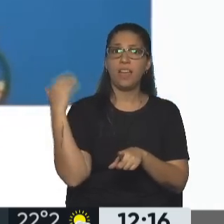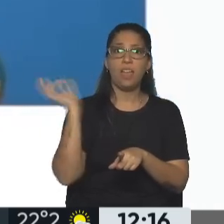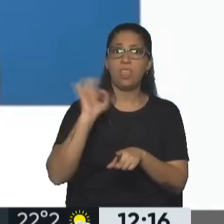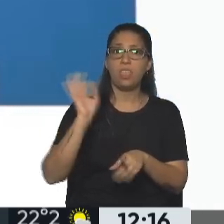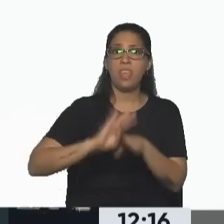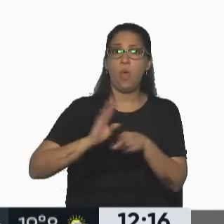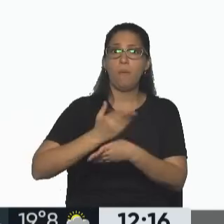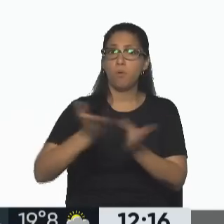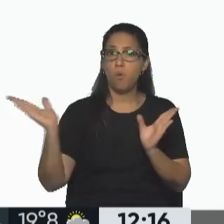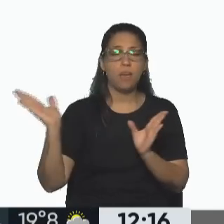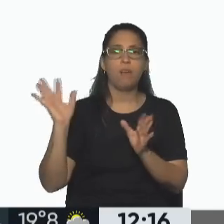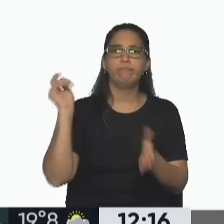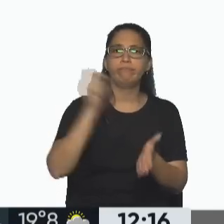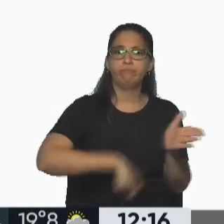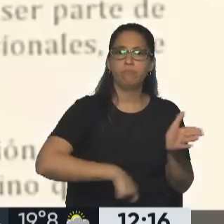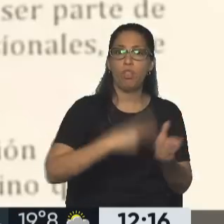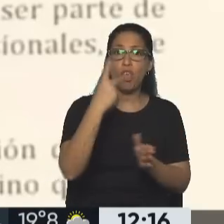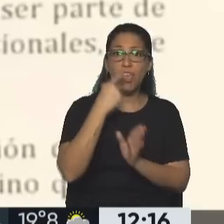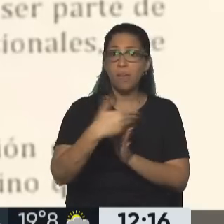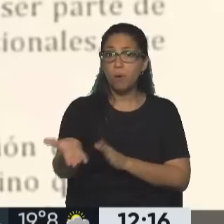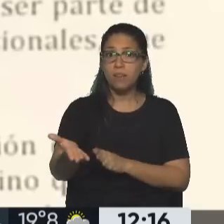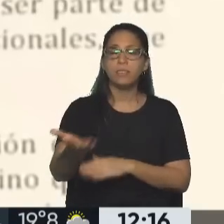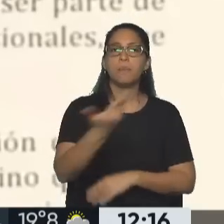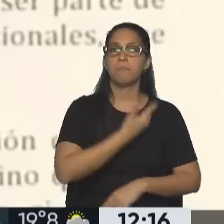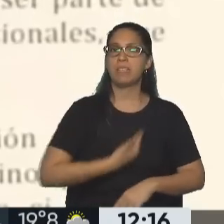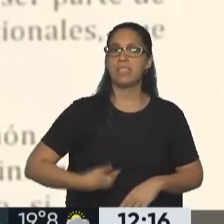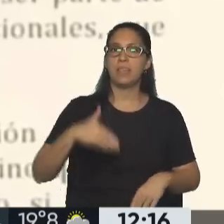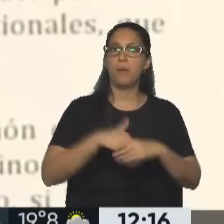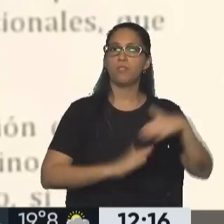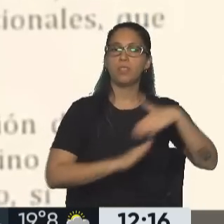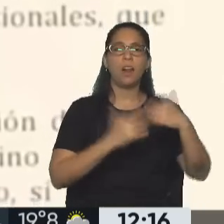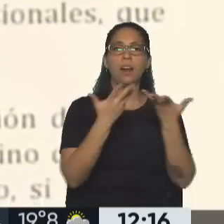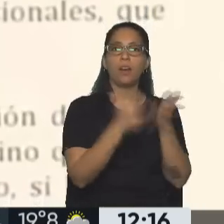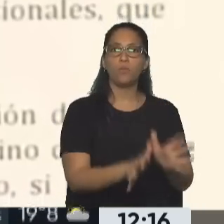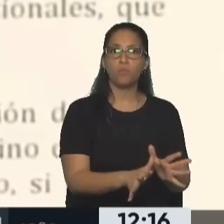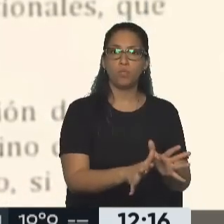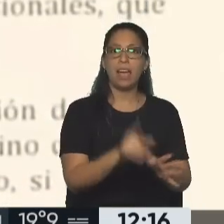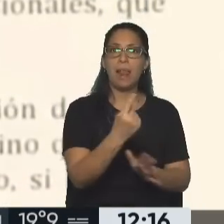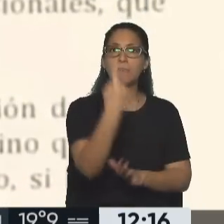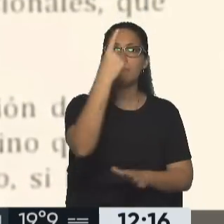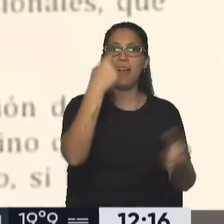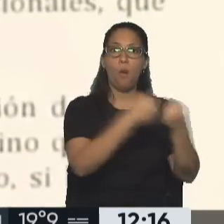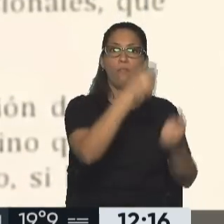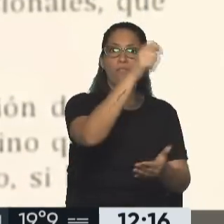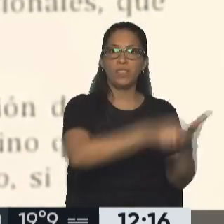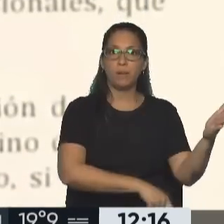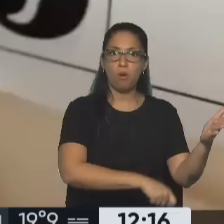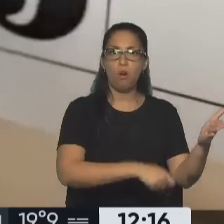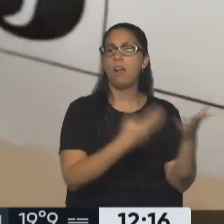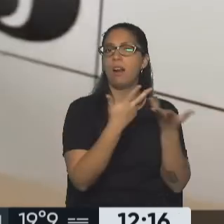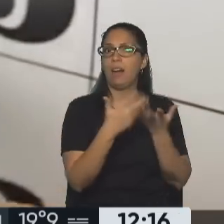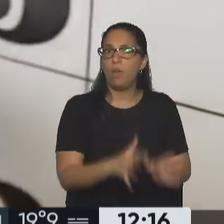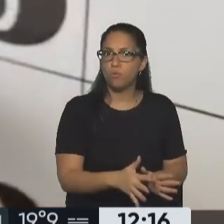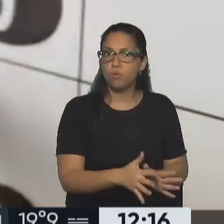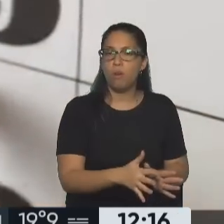de deuda pública. 2 días después de la firma, renuncia el presidente del Banco Central, quien había firmado el primer acuerdo.